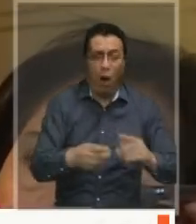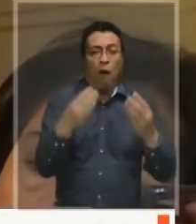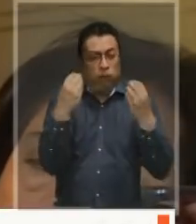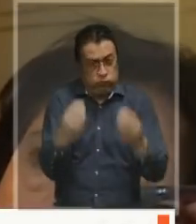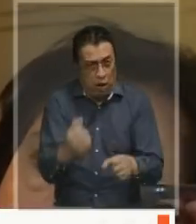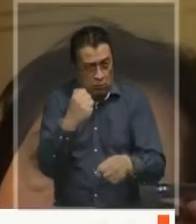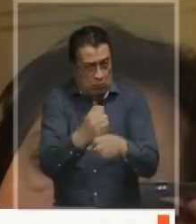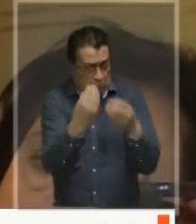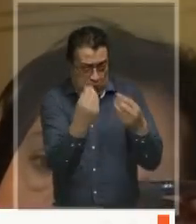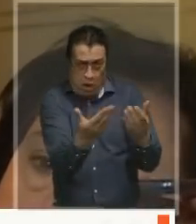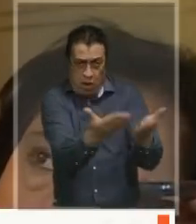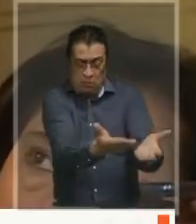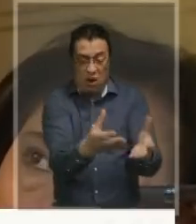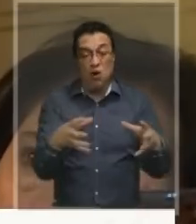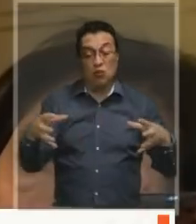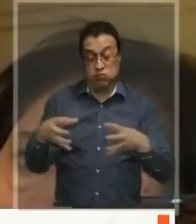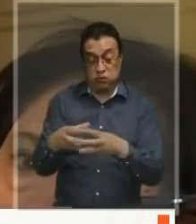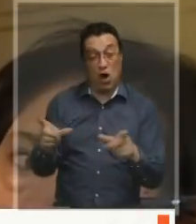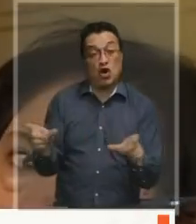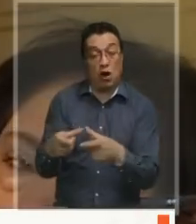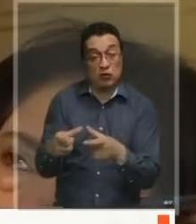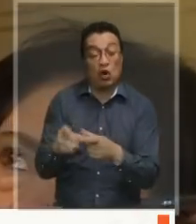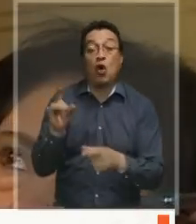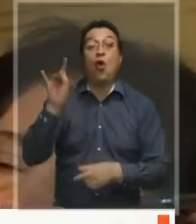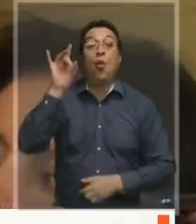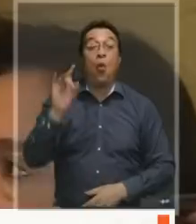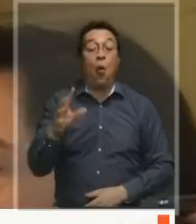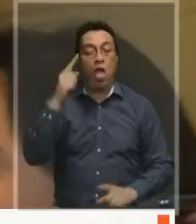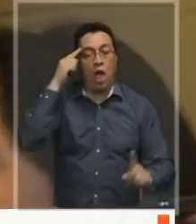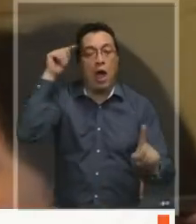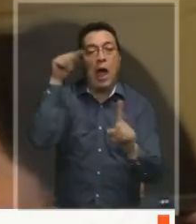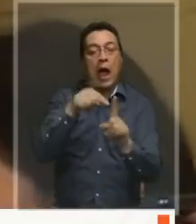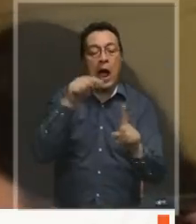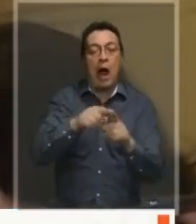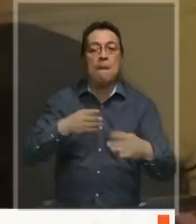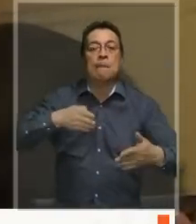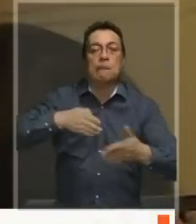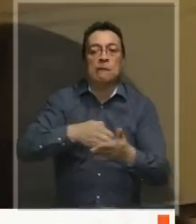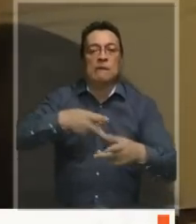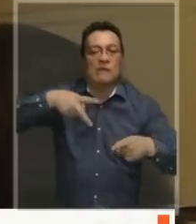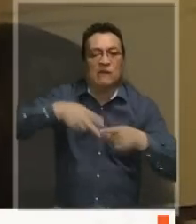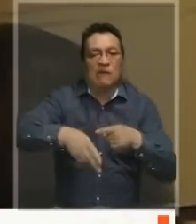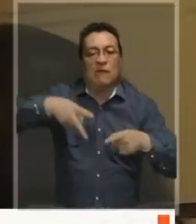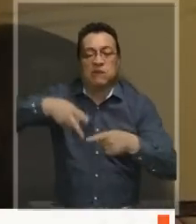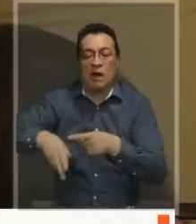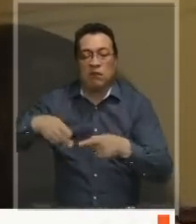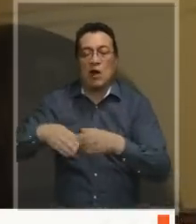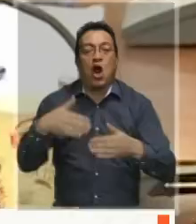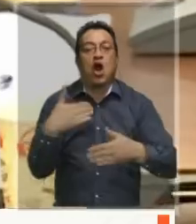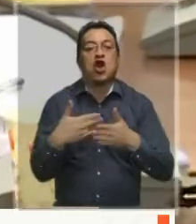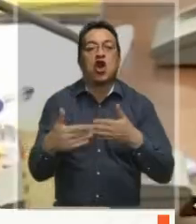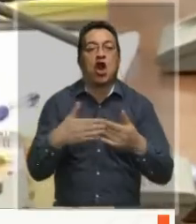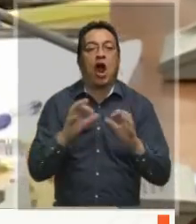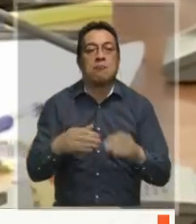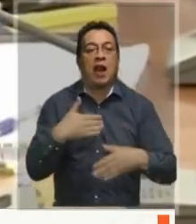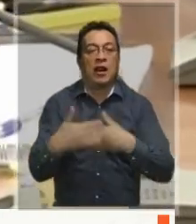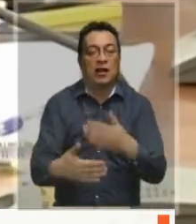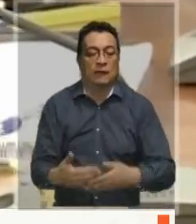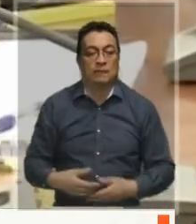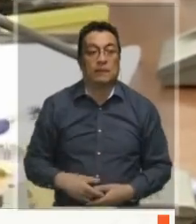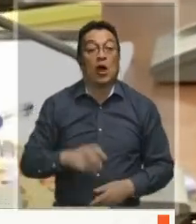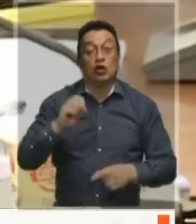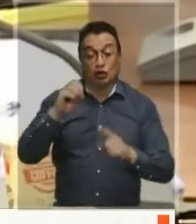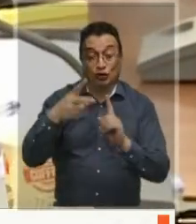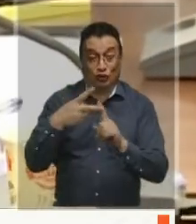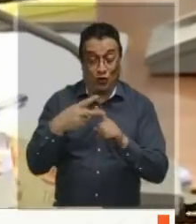complicado cuando un sector de la comisión a lo único que está dedicado es entorpecer el tránsito normal de la comisión. Segundo episodio de